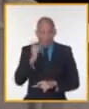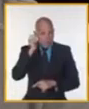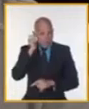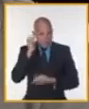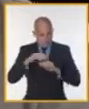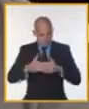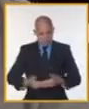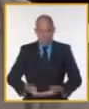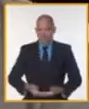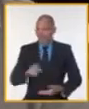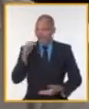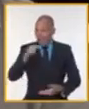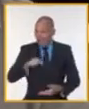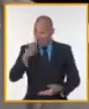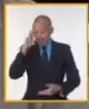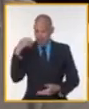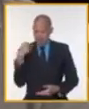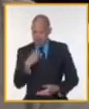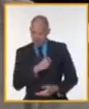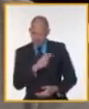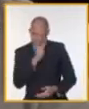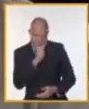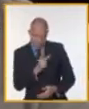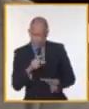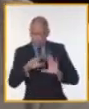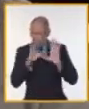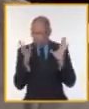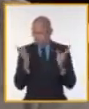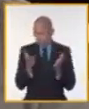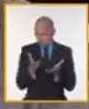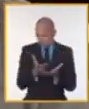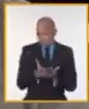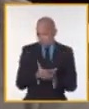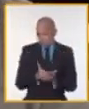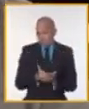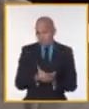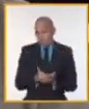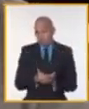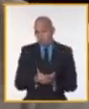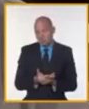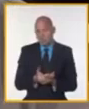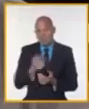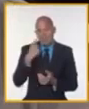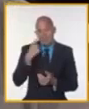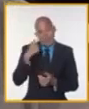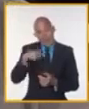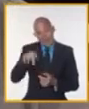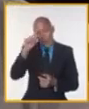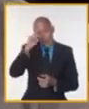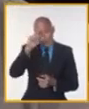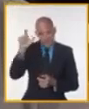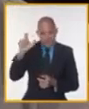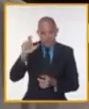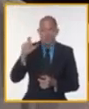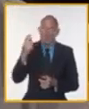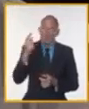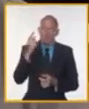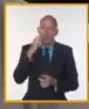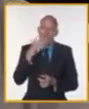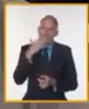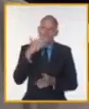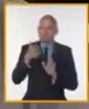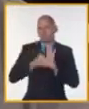han tenido inversión social de los gobiernos del 1%, y esto se han mejorado en la mayoría de los hospitales, y son fortalezas que